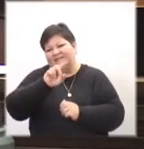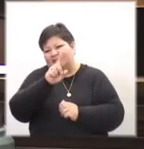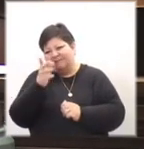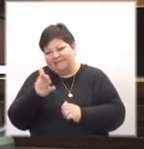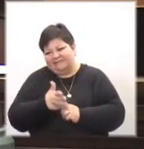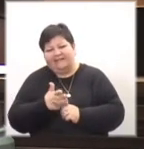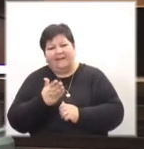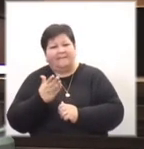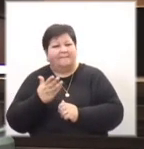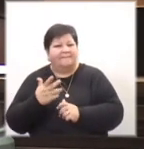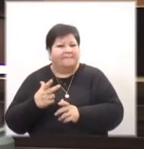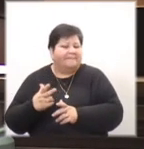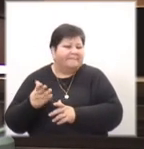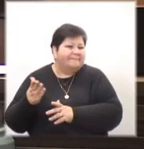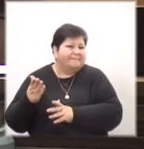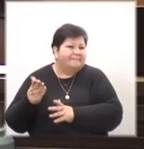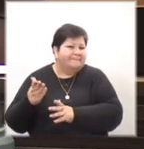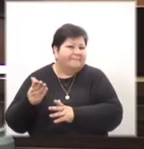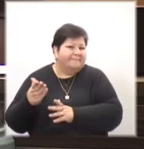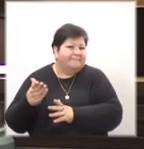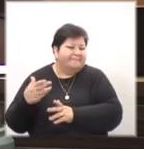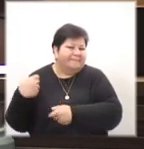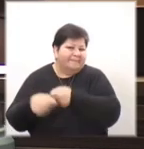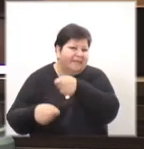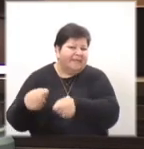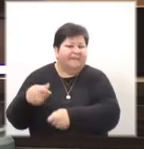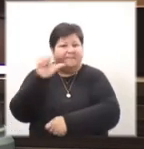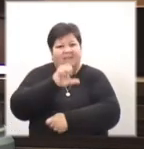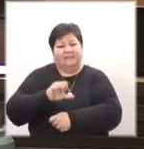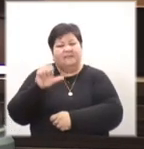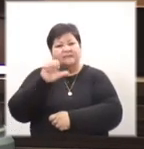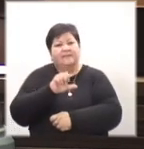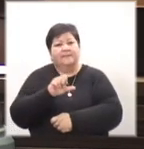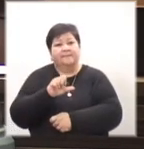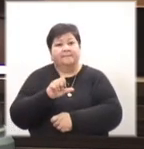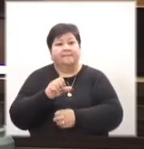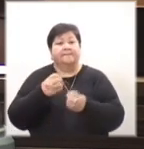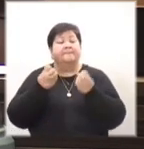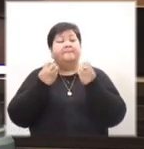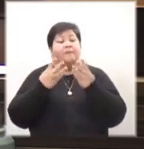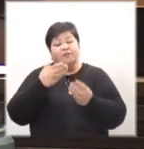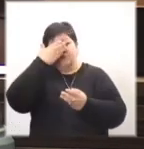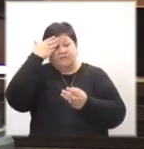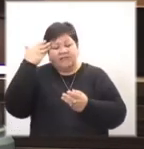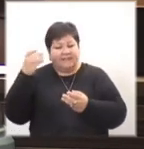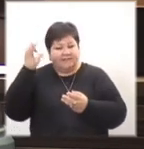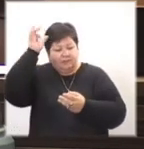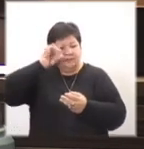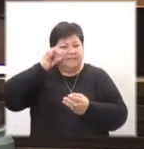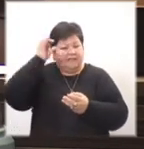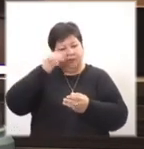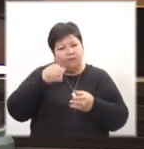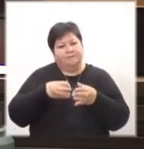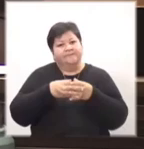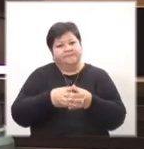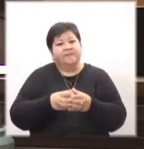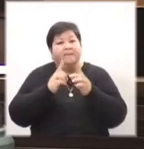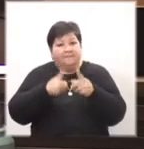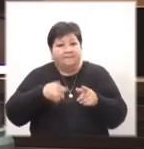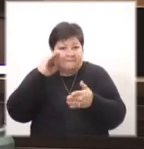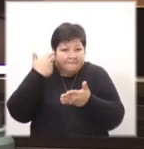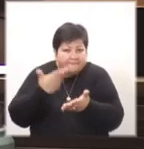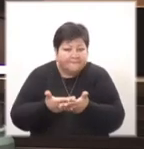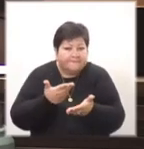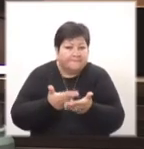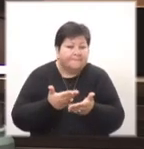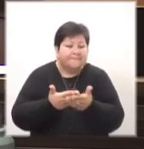de las empresas. Para reparar estas inequidades, la bancada de senadores del Frente Amplio también presentó propuestas